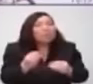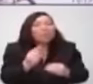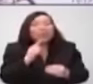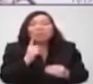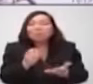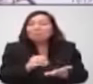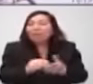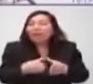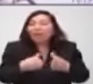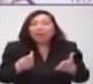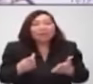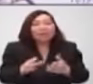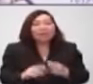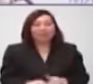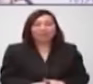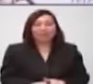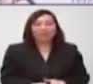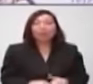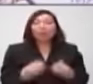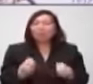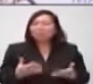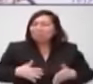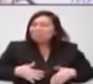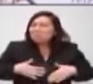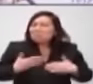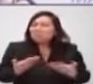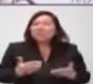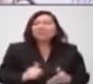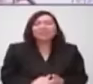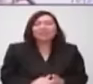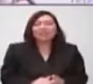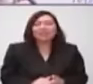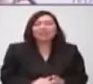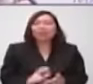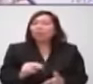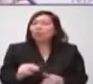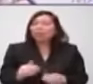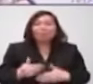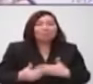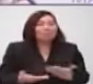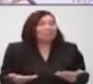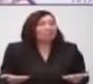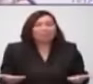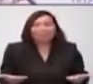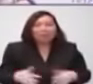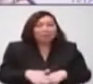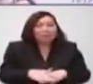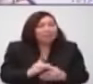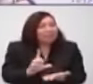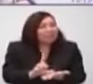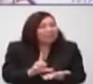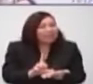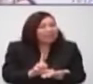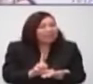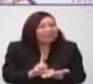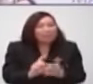una de las ciudades más grandes del país. Y entonces, ¿cómo es posible, señor presidente, que no se haya avanzado precisamente en el plan de Lima, que